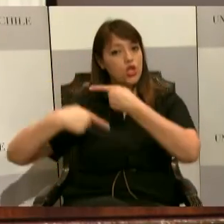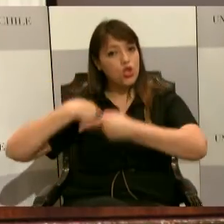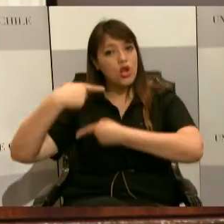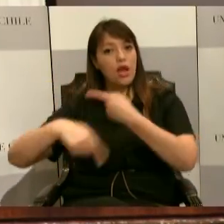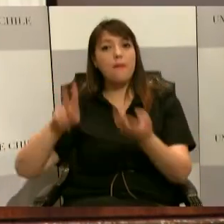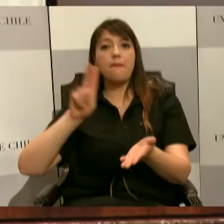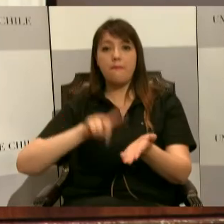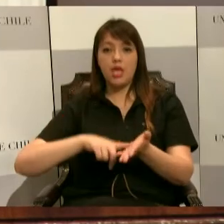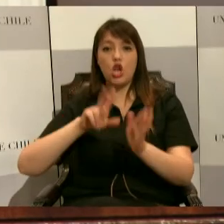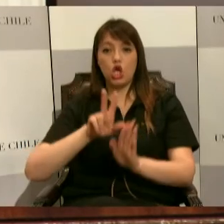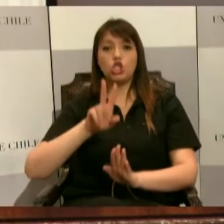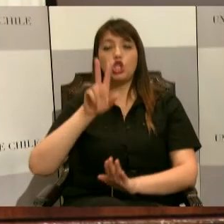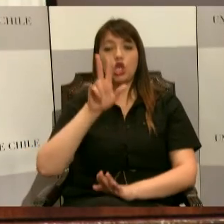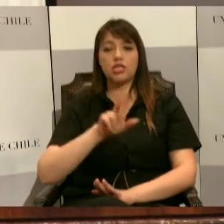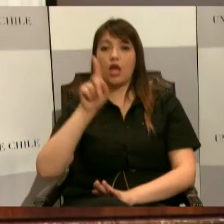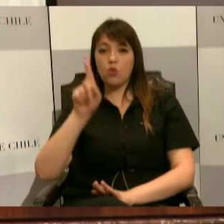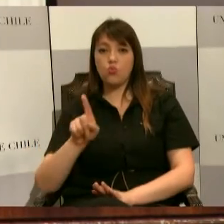en